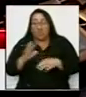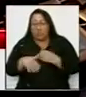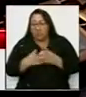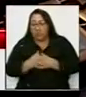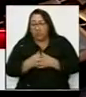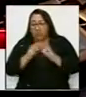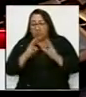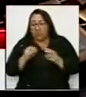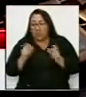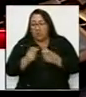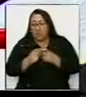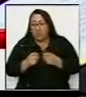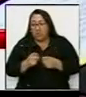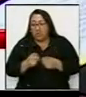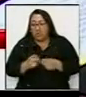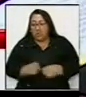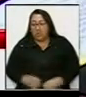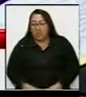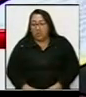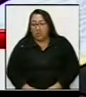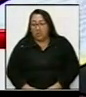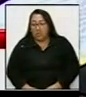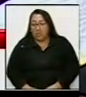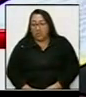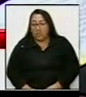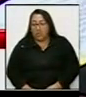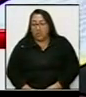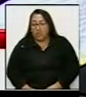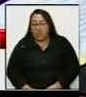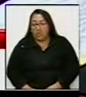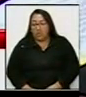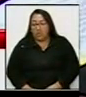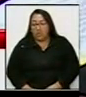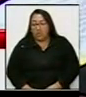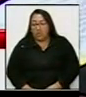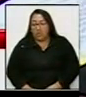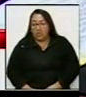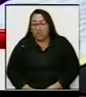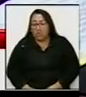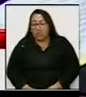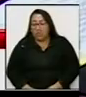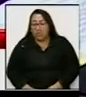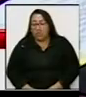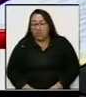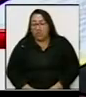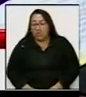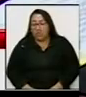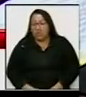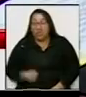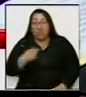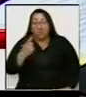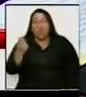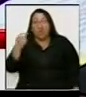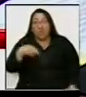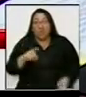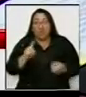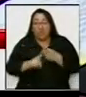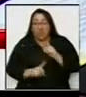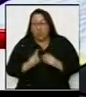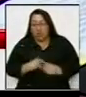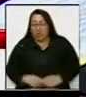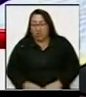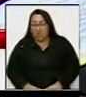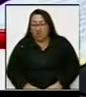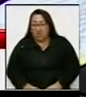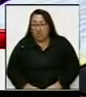tenemos razones, congresista Costa, por eso sea, le pido, por favor, para que pueda... No, pero lo que quiero decir es que yo he sido el primero en llegar acá y he estado hasta las 11.